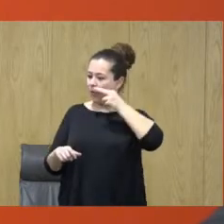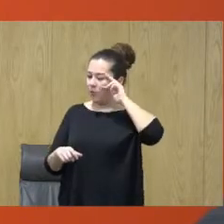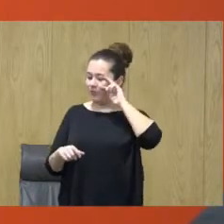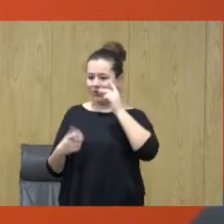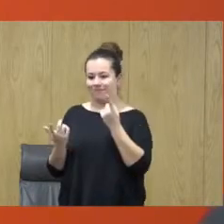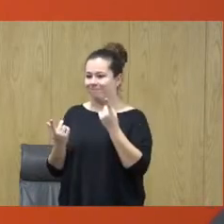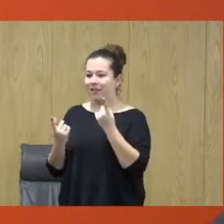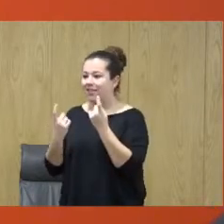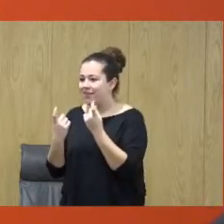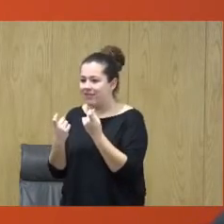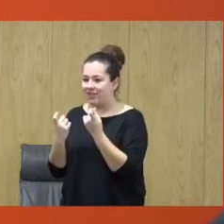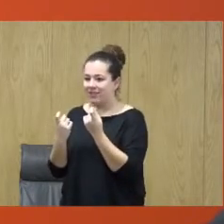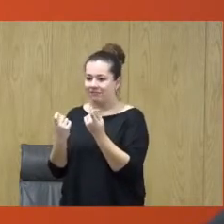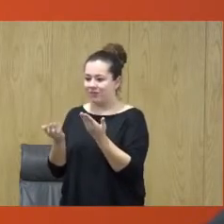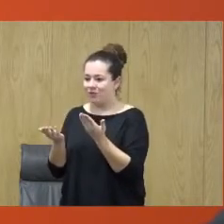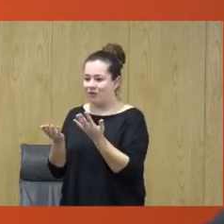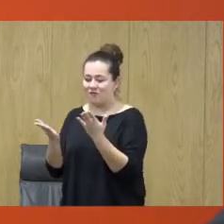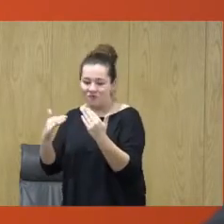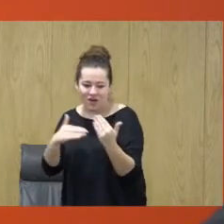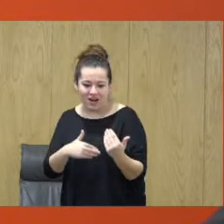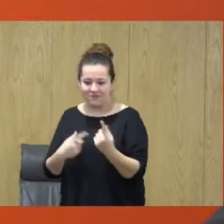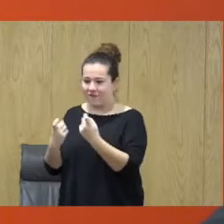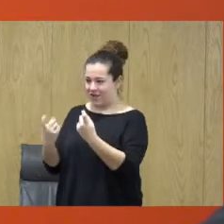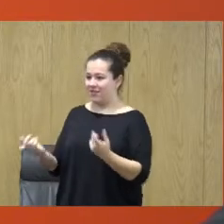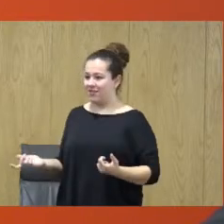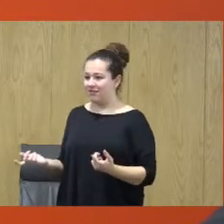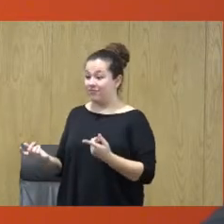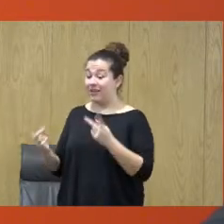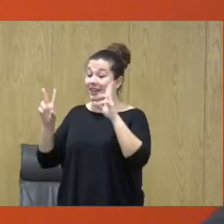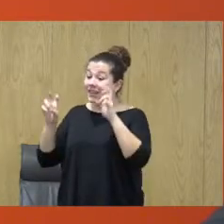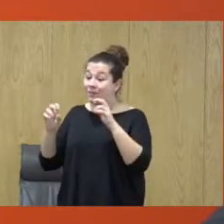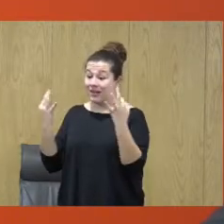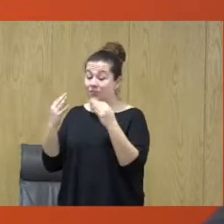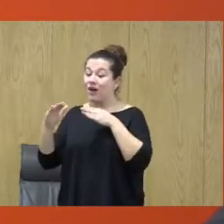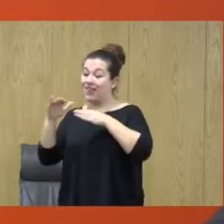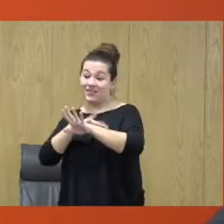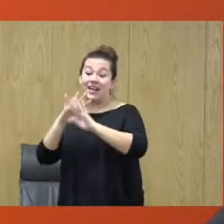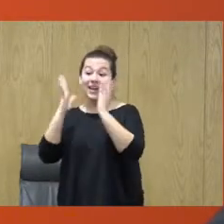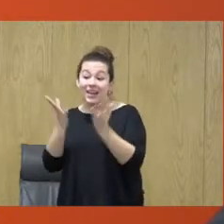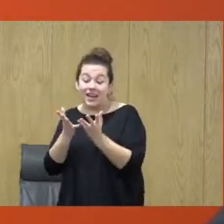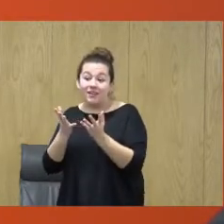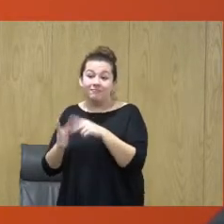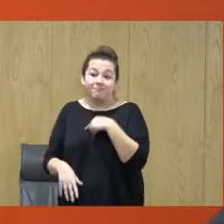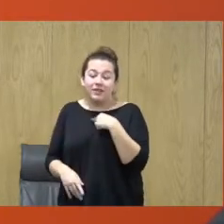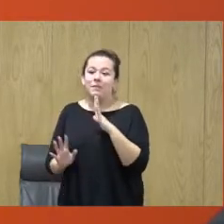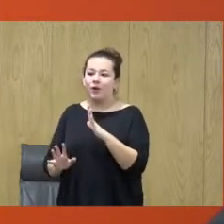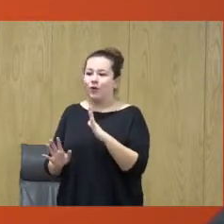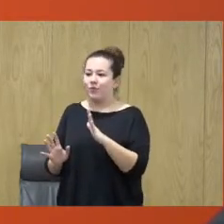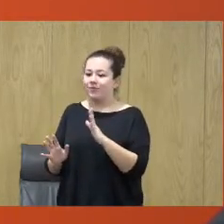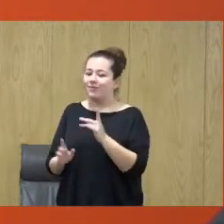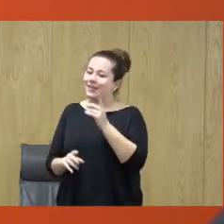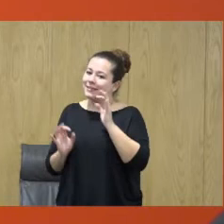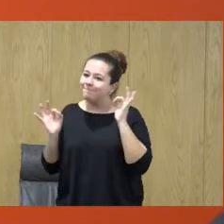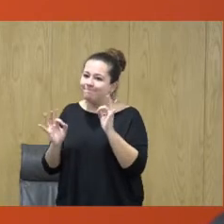de carencia, de falta, que es el de la accesibilidad en general, pero en especial y en particular el de la